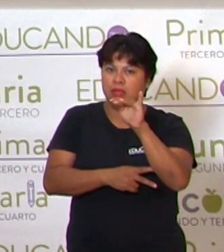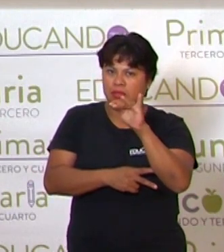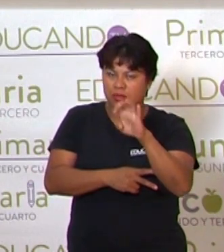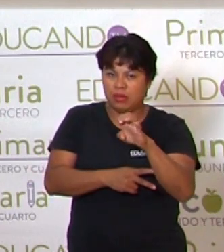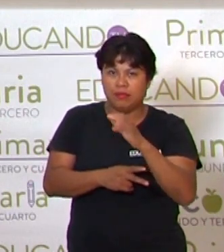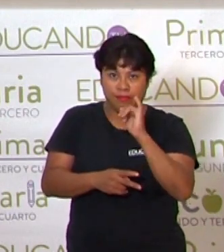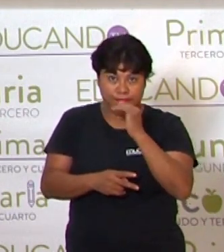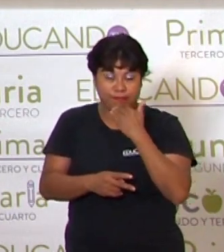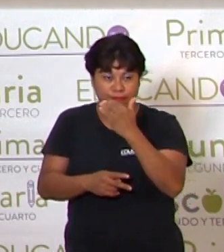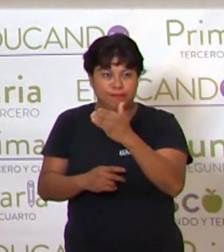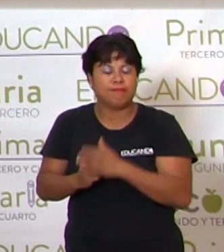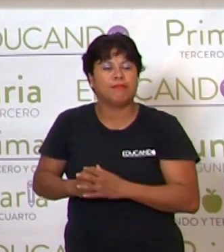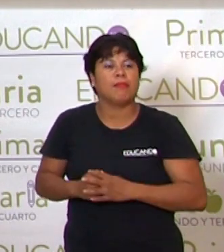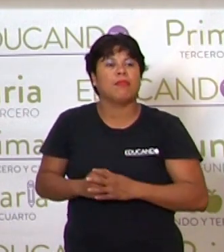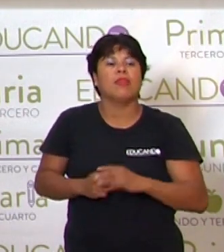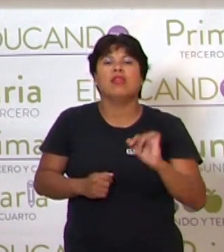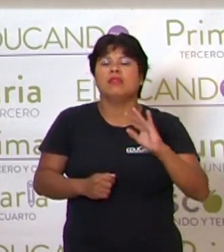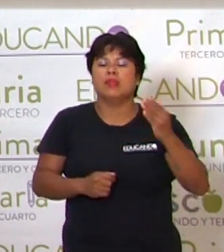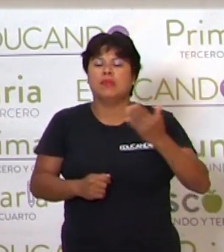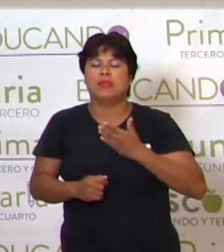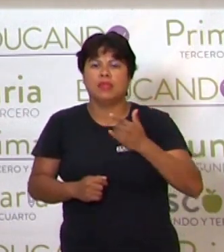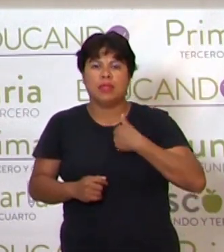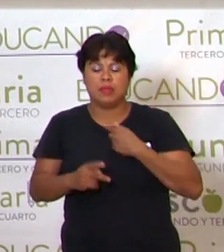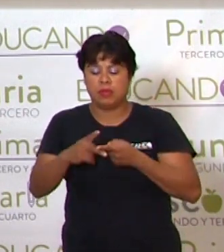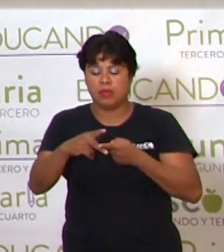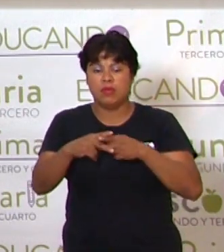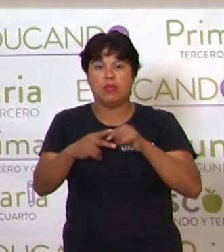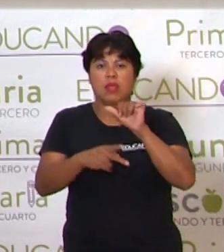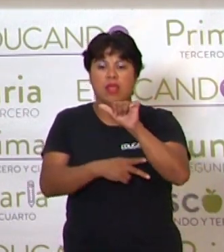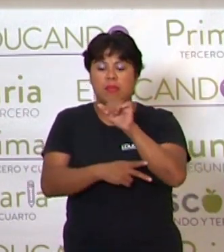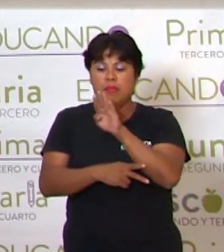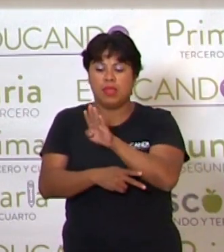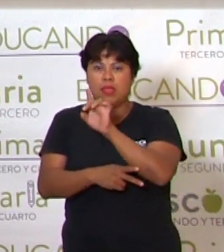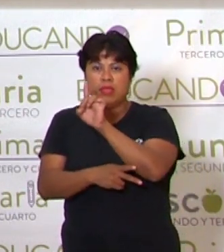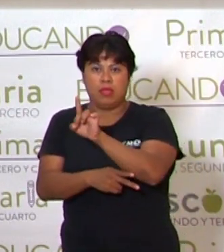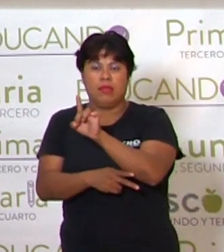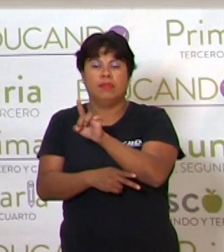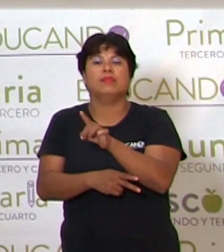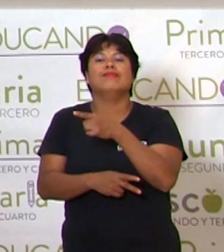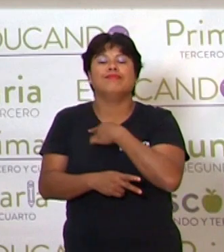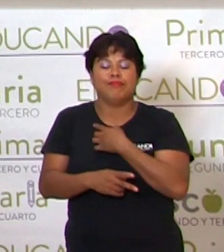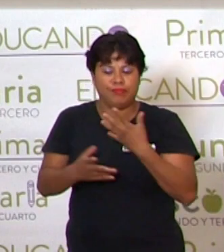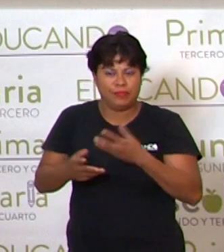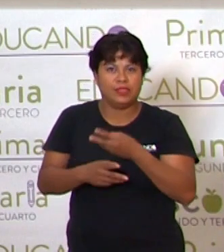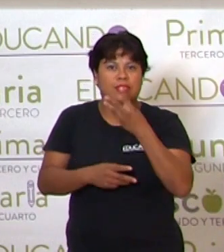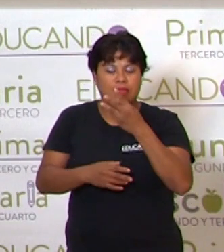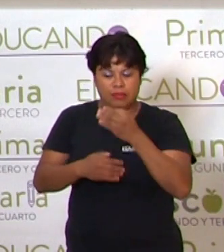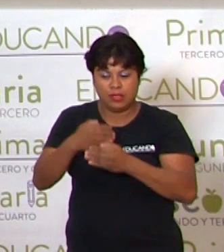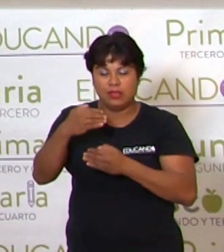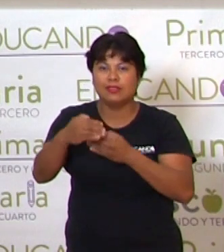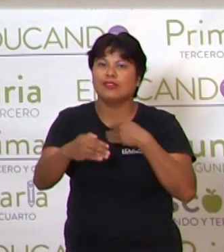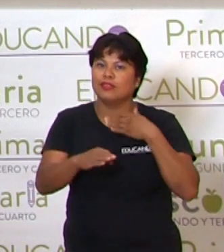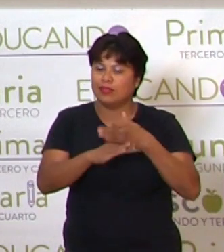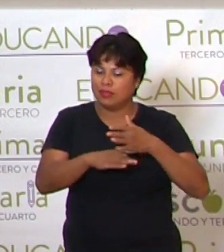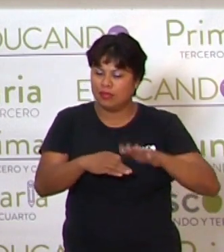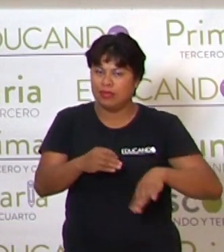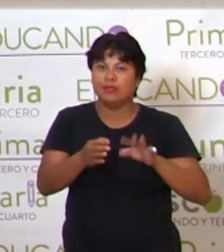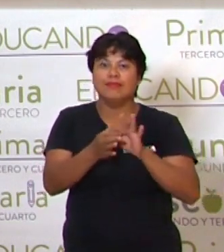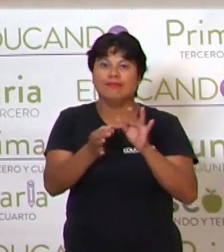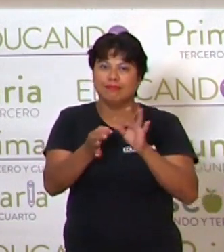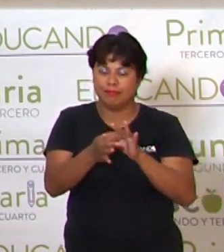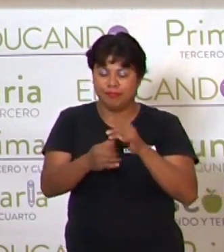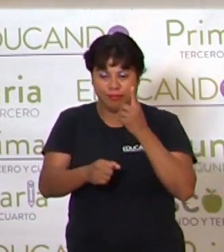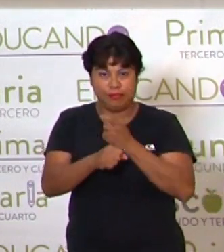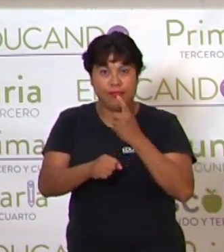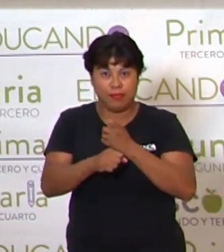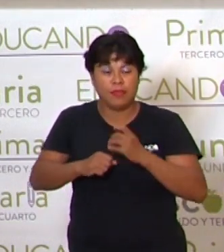¿Sí? Muy bien. Si me piden a mí medir el ángulo ABD, voy a seguir los tres pasos que ya te leí al principio.